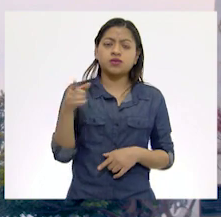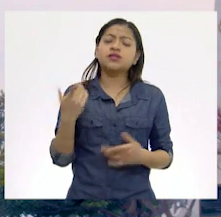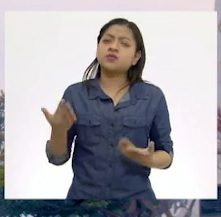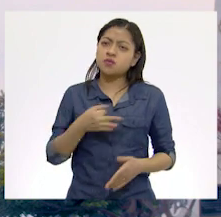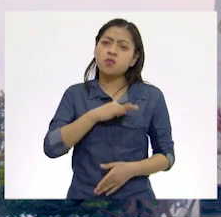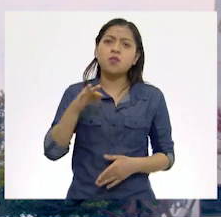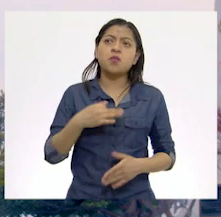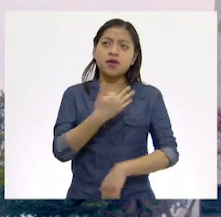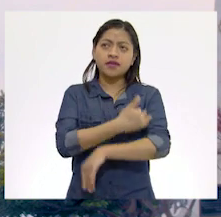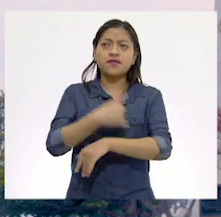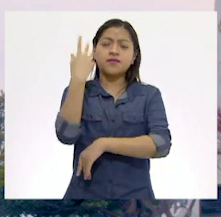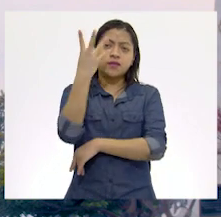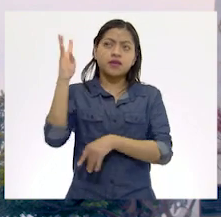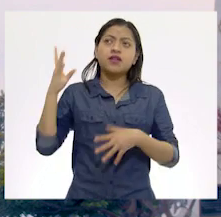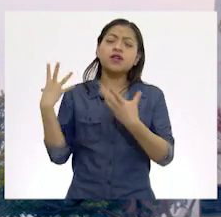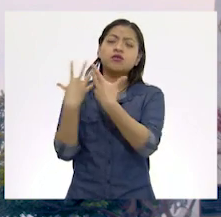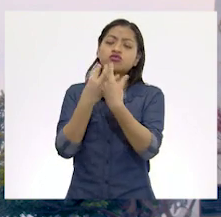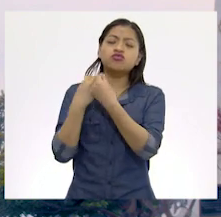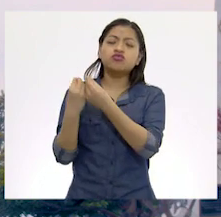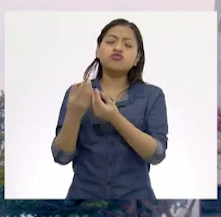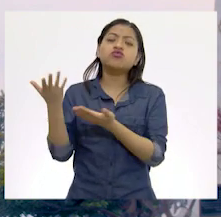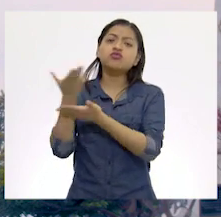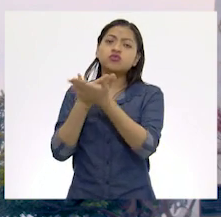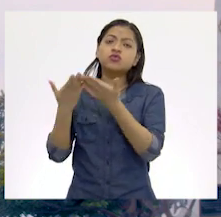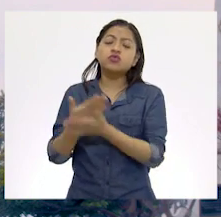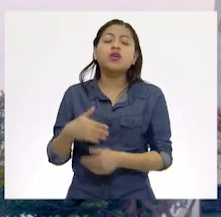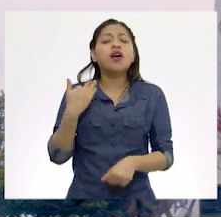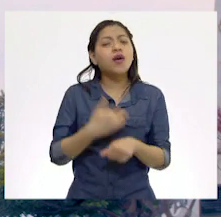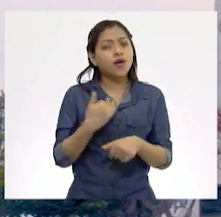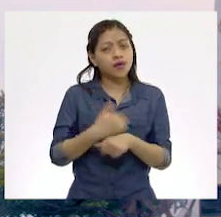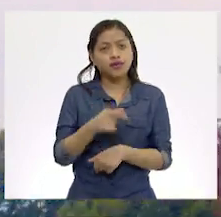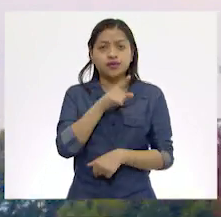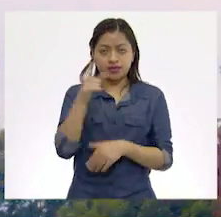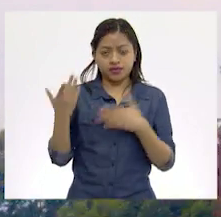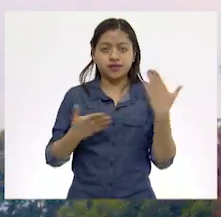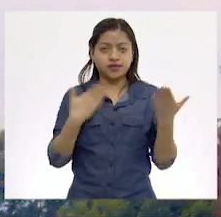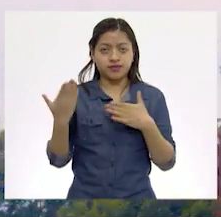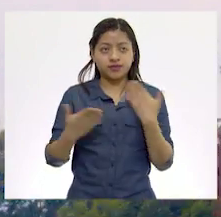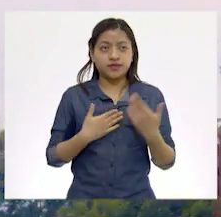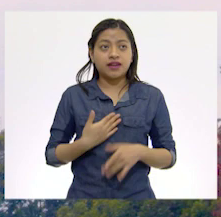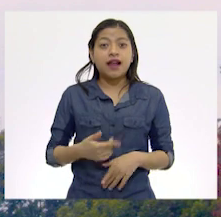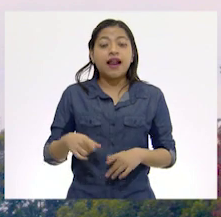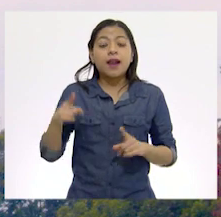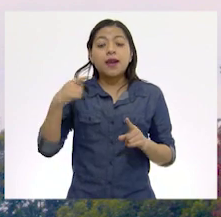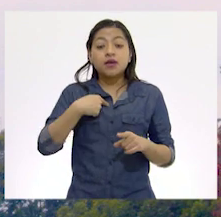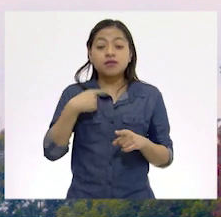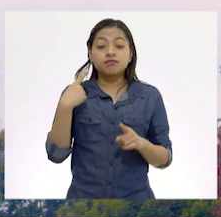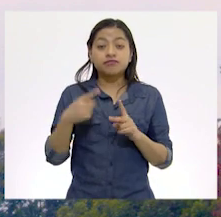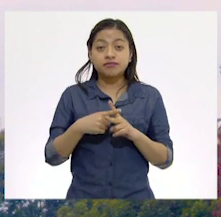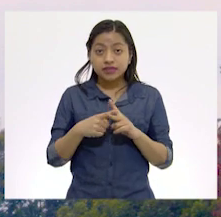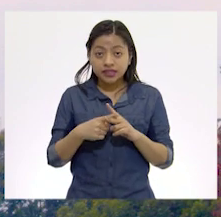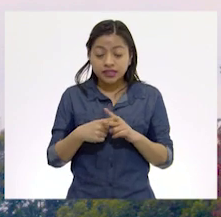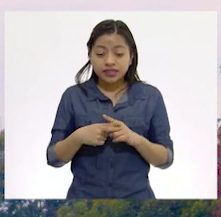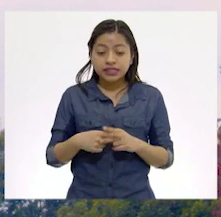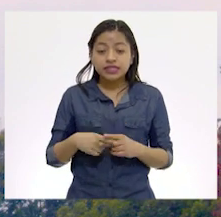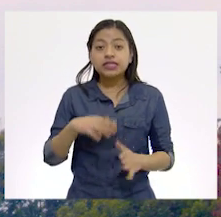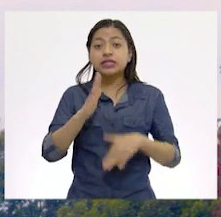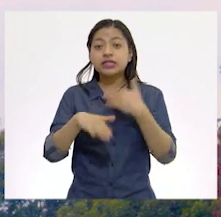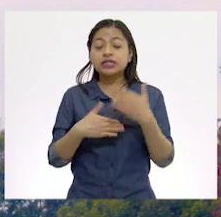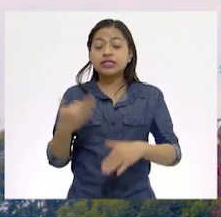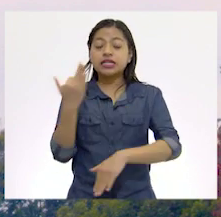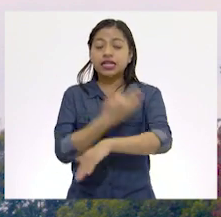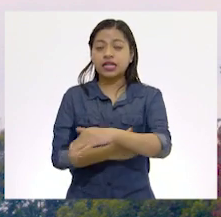familia, esforzarse por este momento que estamos pasando. A la de matemáticas y al de educación